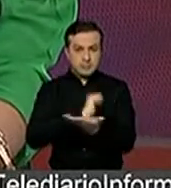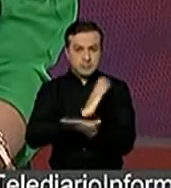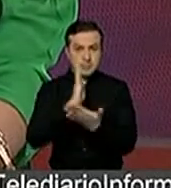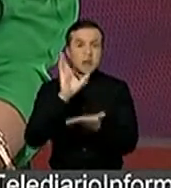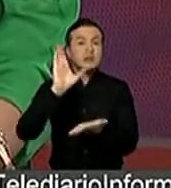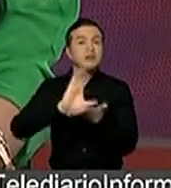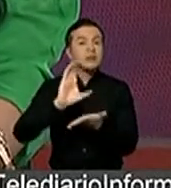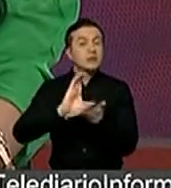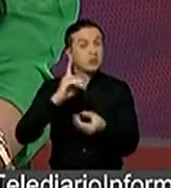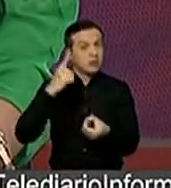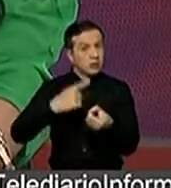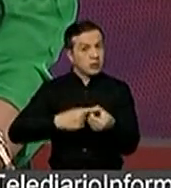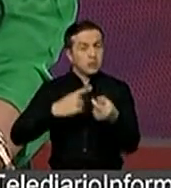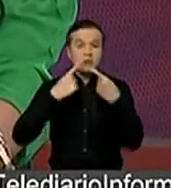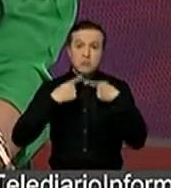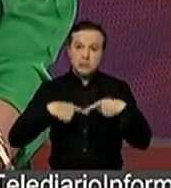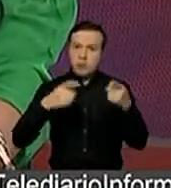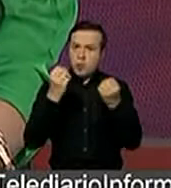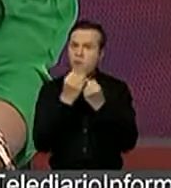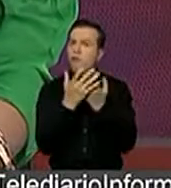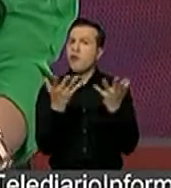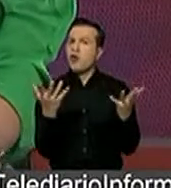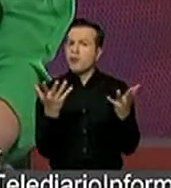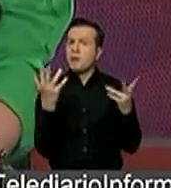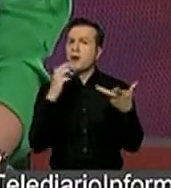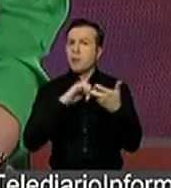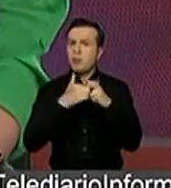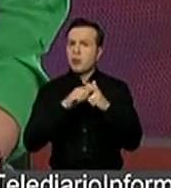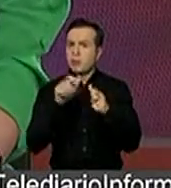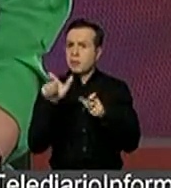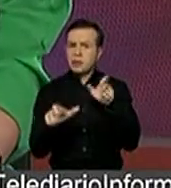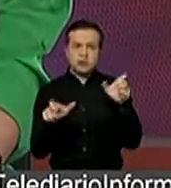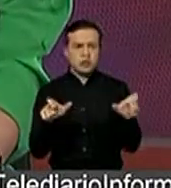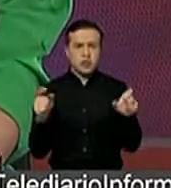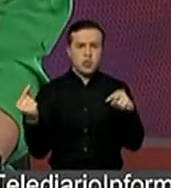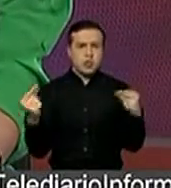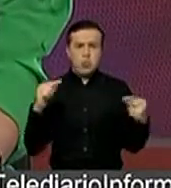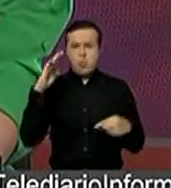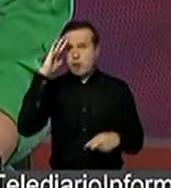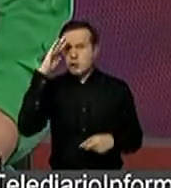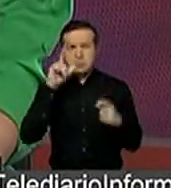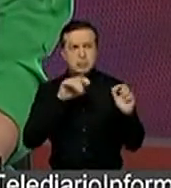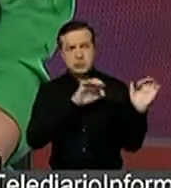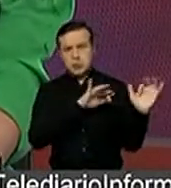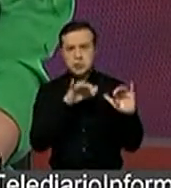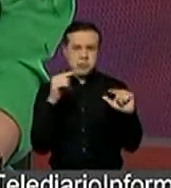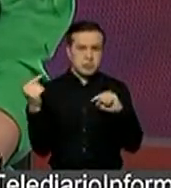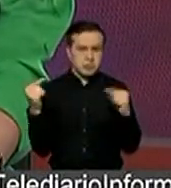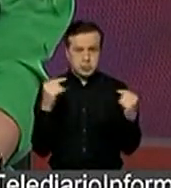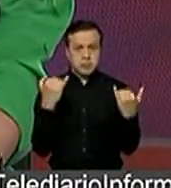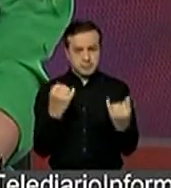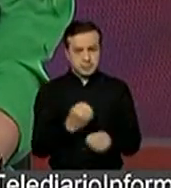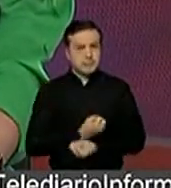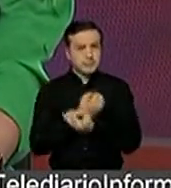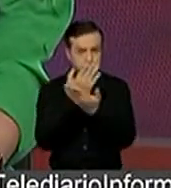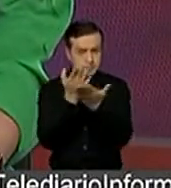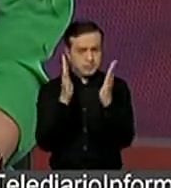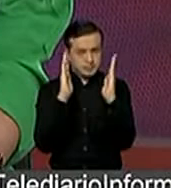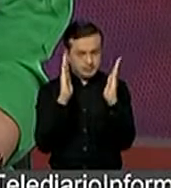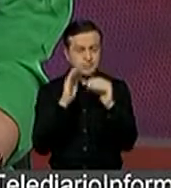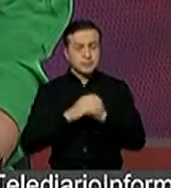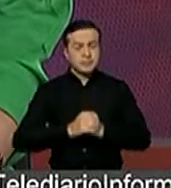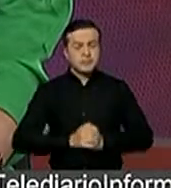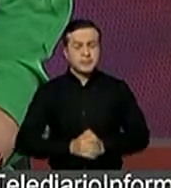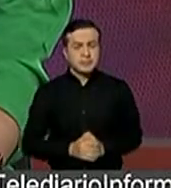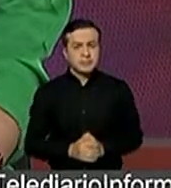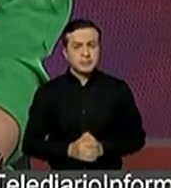de la capital y nos tiene un informe de los incidentes entre manifestantes y policías que se han dado en este lugar. Adelante, César, te escuchamos con la